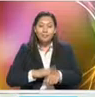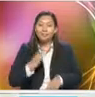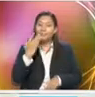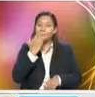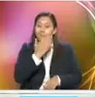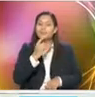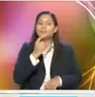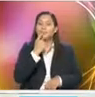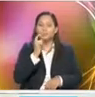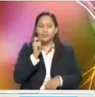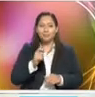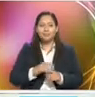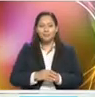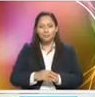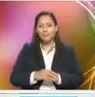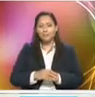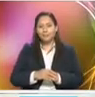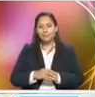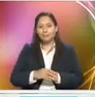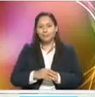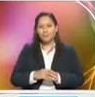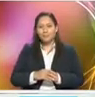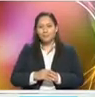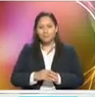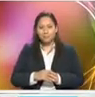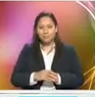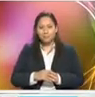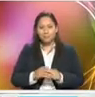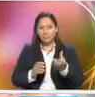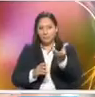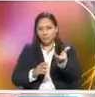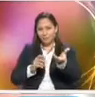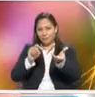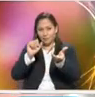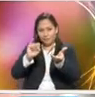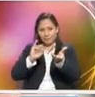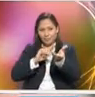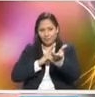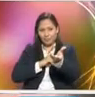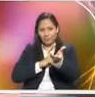Sí. sabor, ahí está. Sí, exacto. Pues bueno, ya queda así, ¿no? La rebanada.